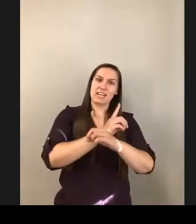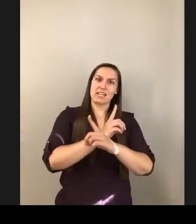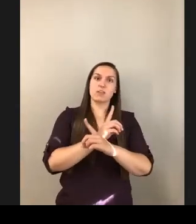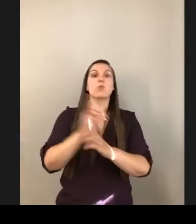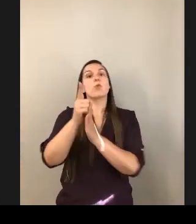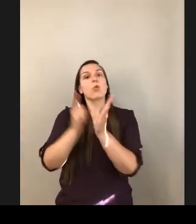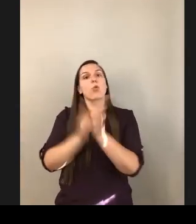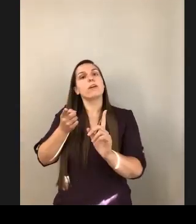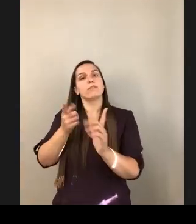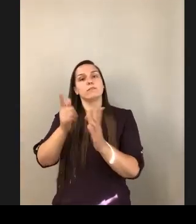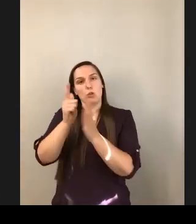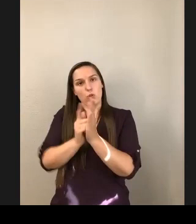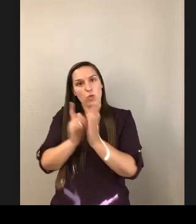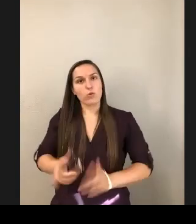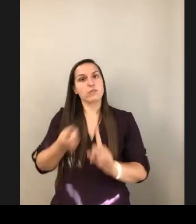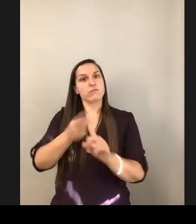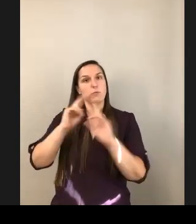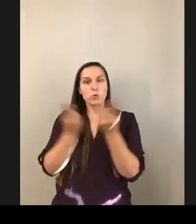defender sus clientes.